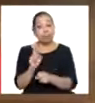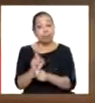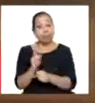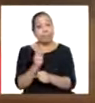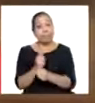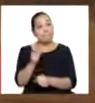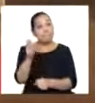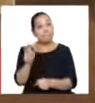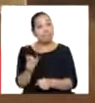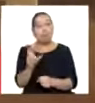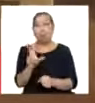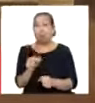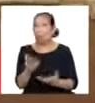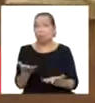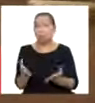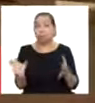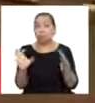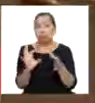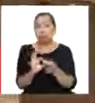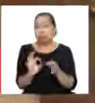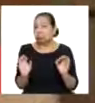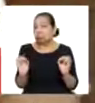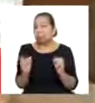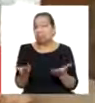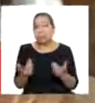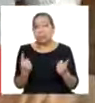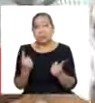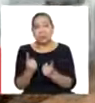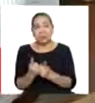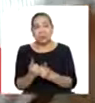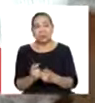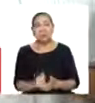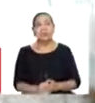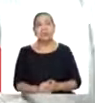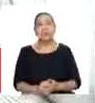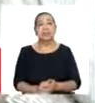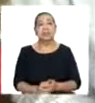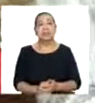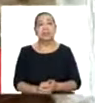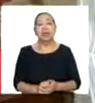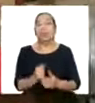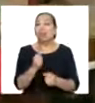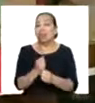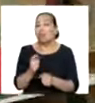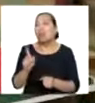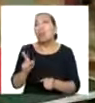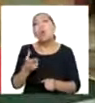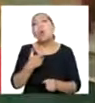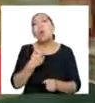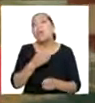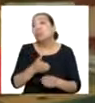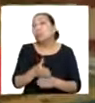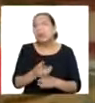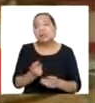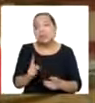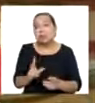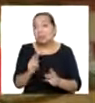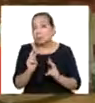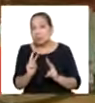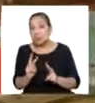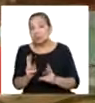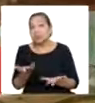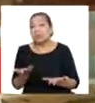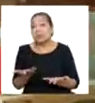trabajar con personas que no están ligadas directamente con el trabajo de la carpintería, ¿no? En la cual, como